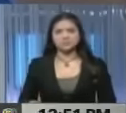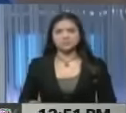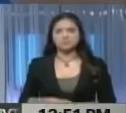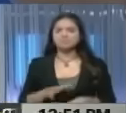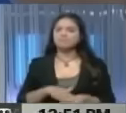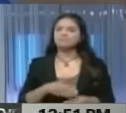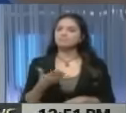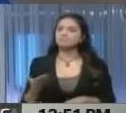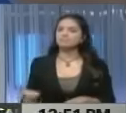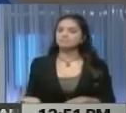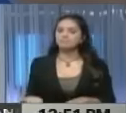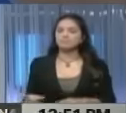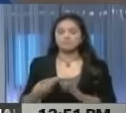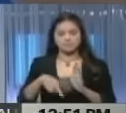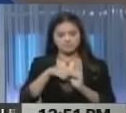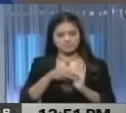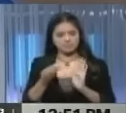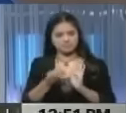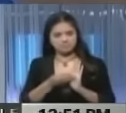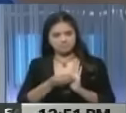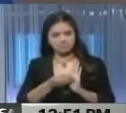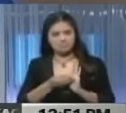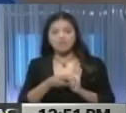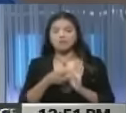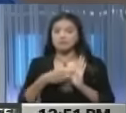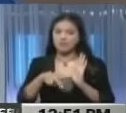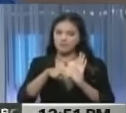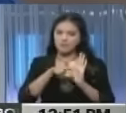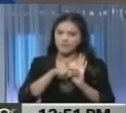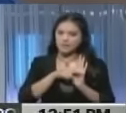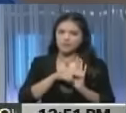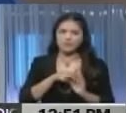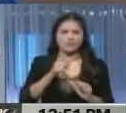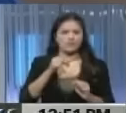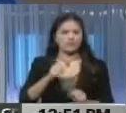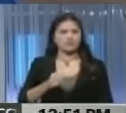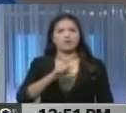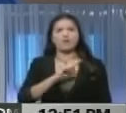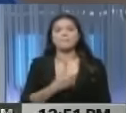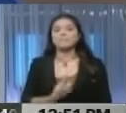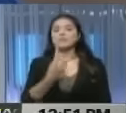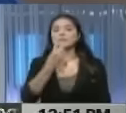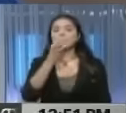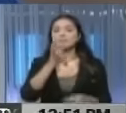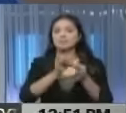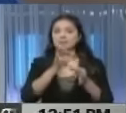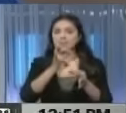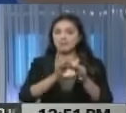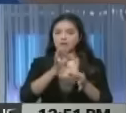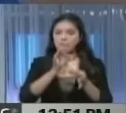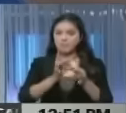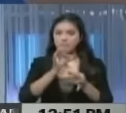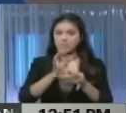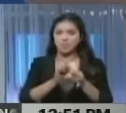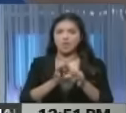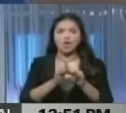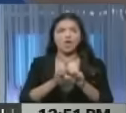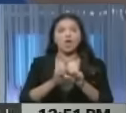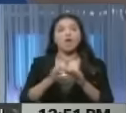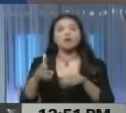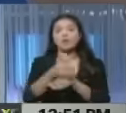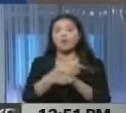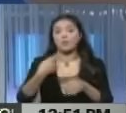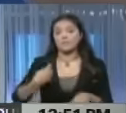porque, insisto, se repetía con mucho énfasis que el primero de septiembre saldría el gobierno